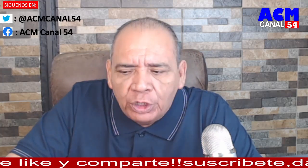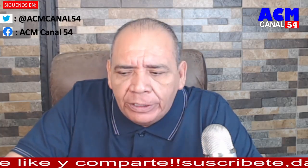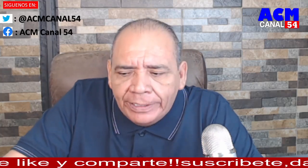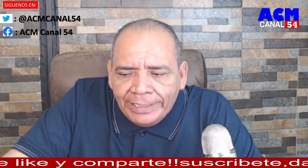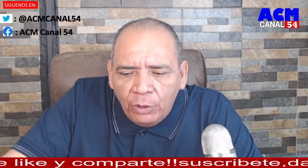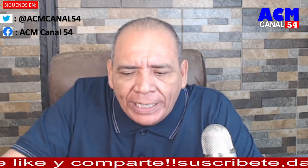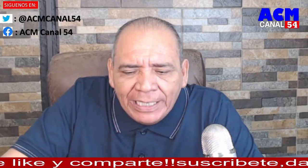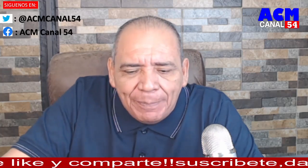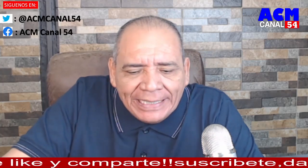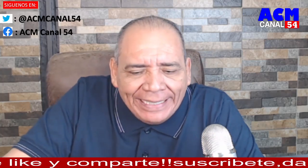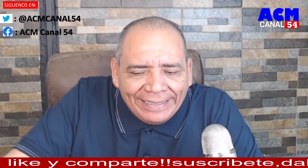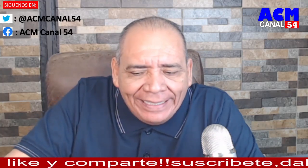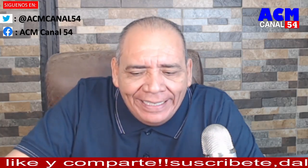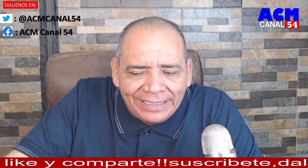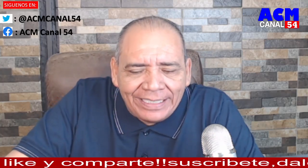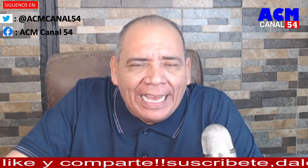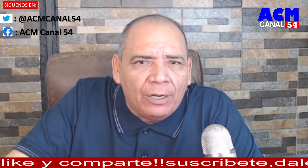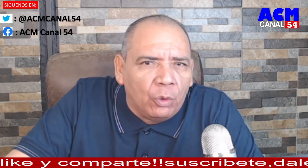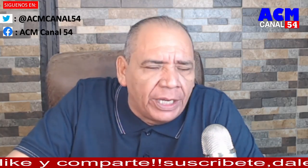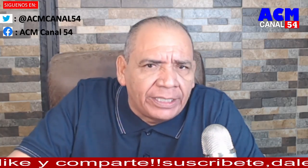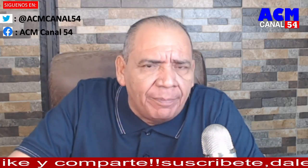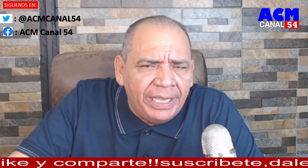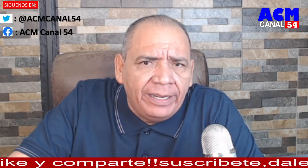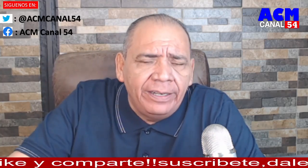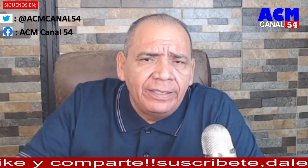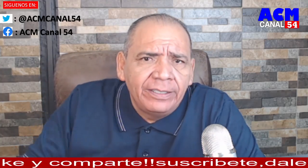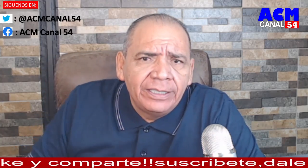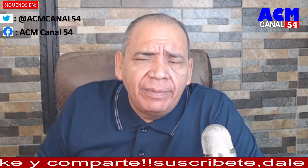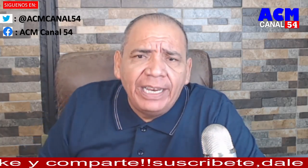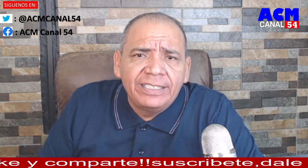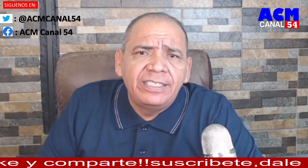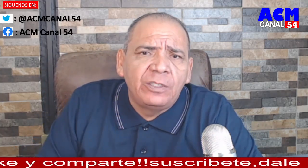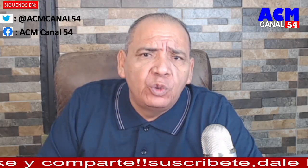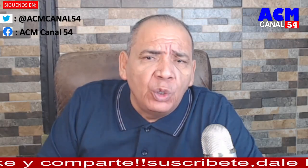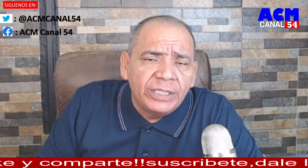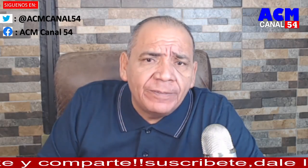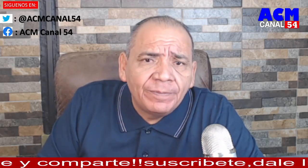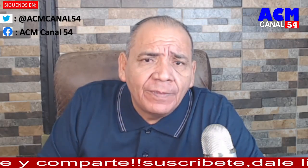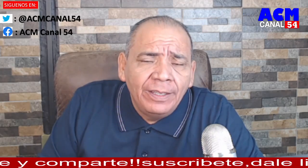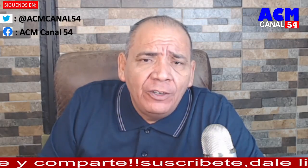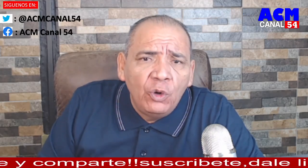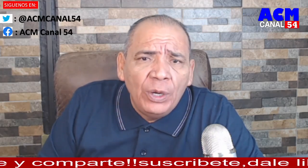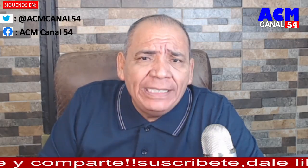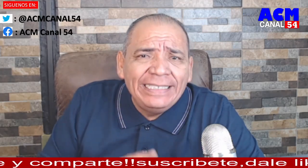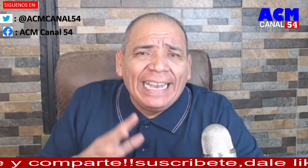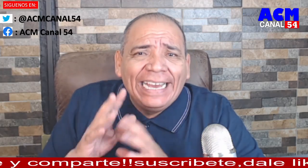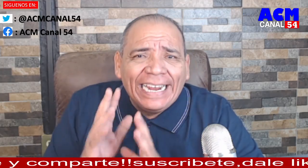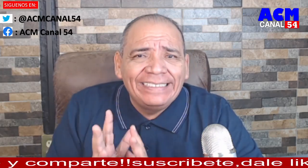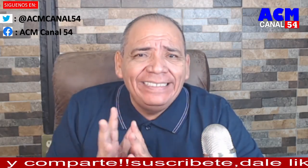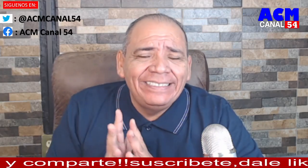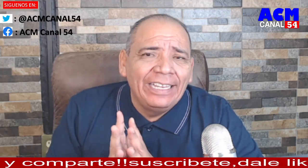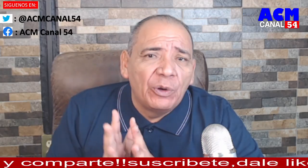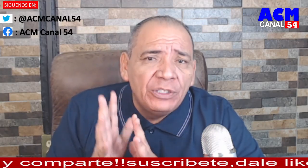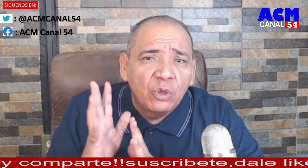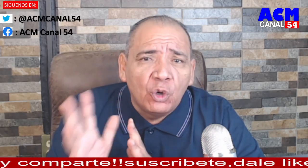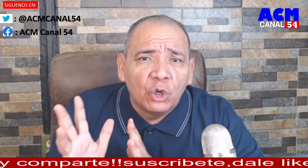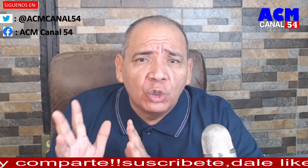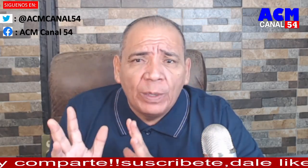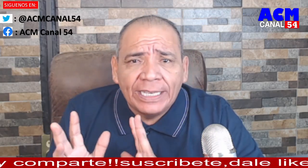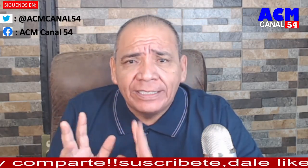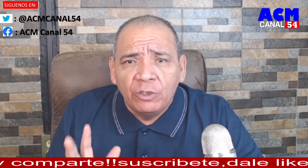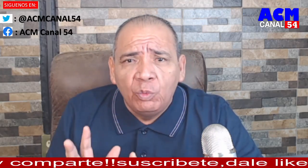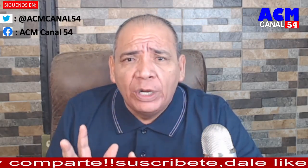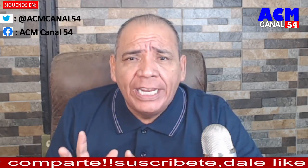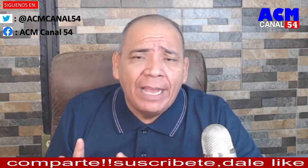Unidos. Lo que dice el presidente es algo que también se ve en las instituciones. No es de a gratis que Lorenzo